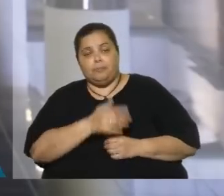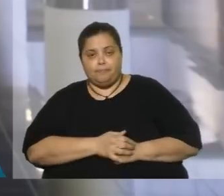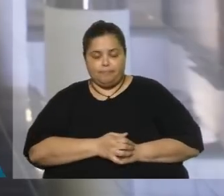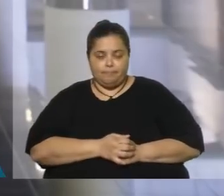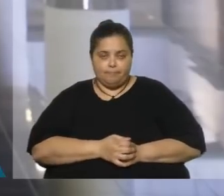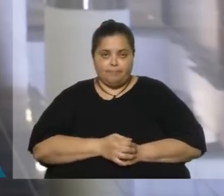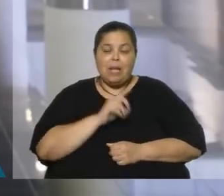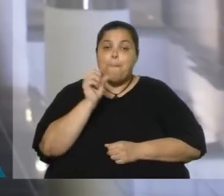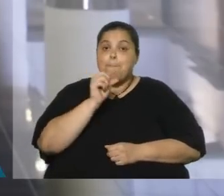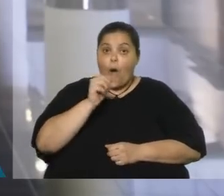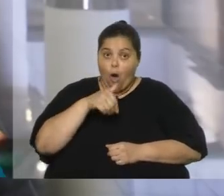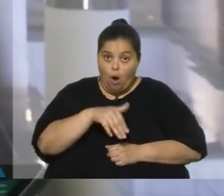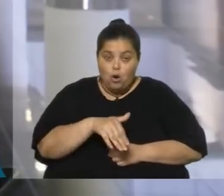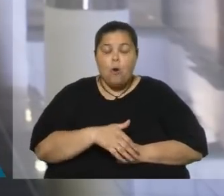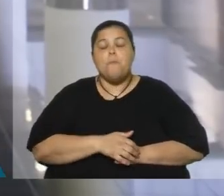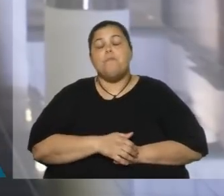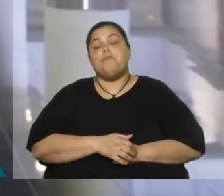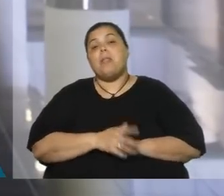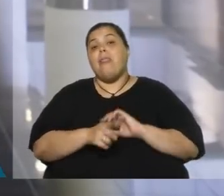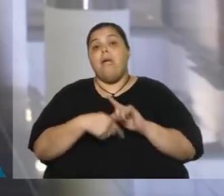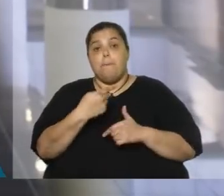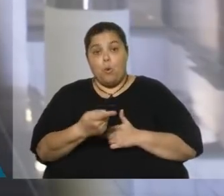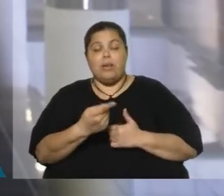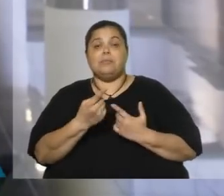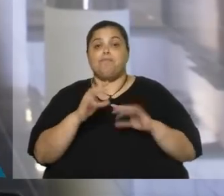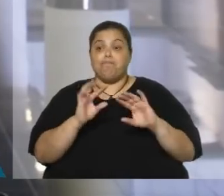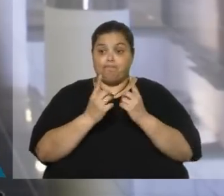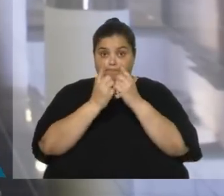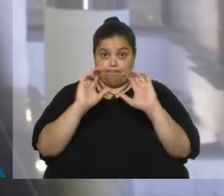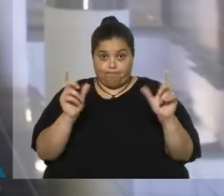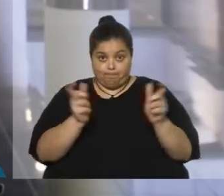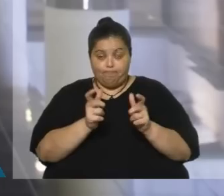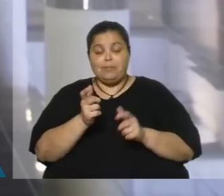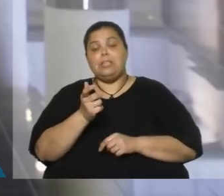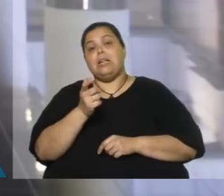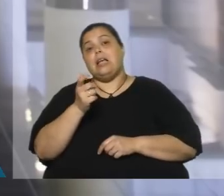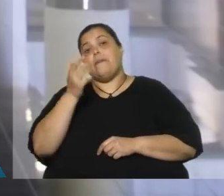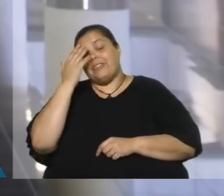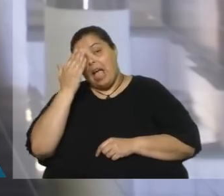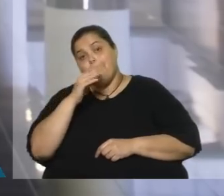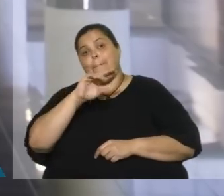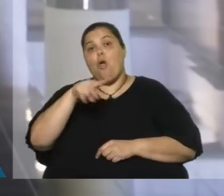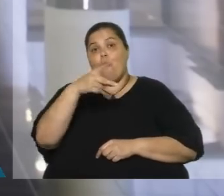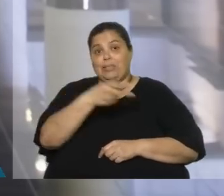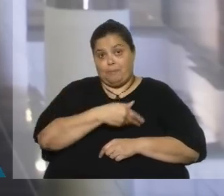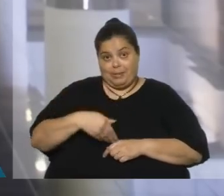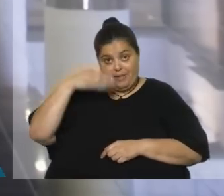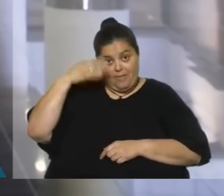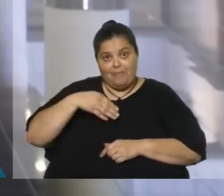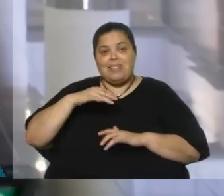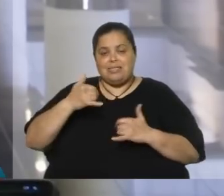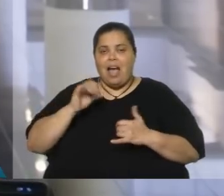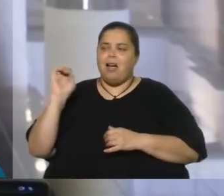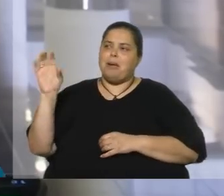Poco rato después de este encuentro de la bancada opositora con la vicepresidenta de la República, llegó la citación formal a todos